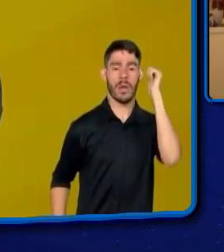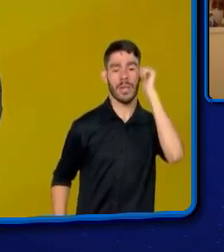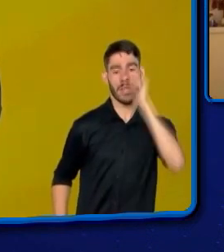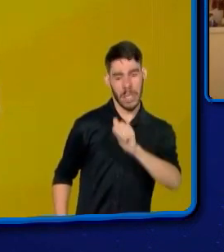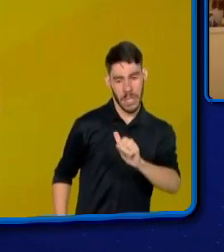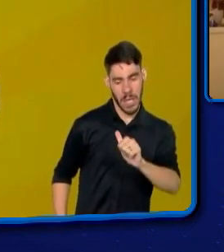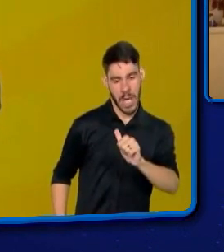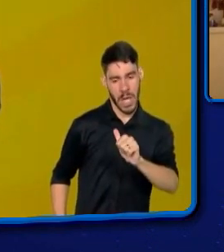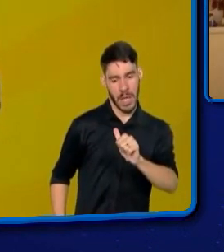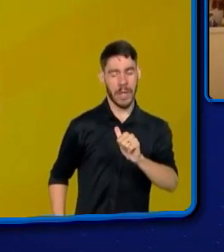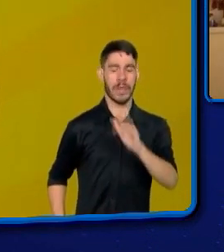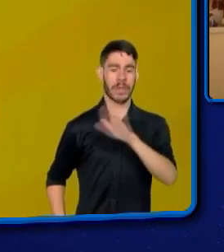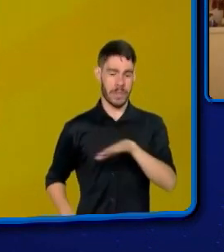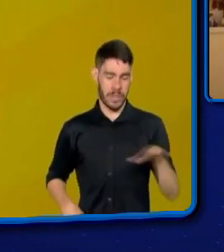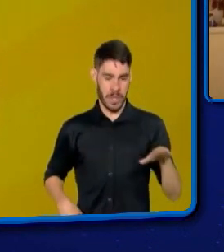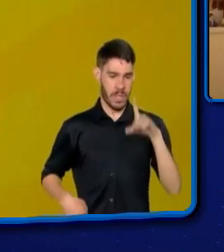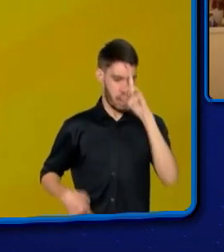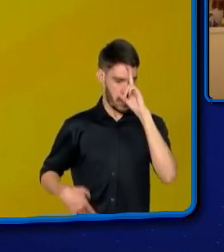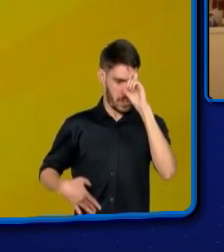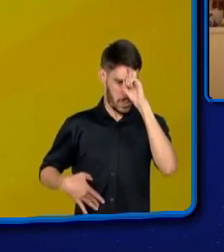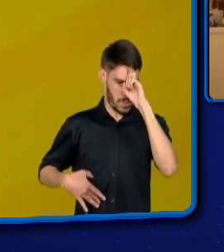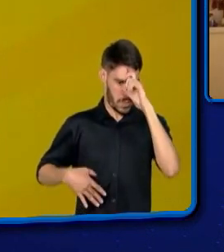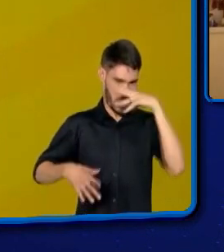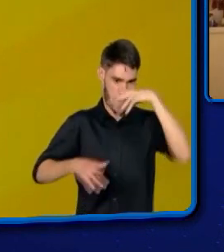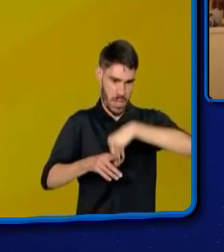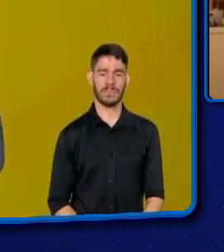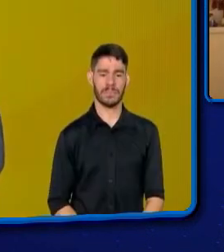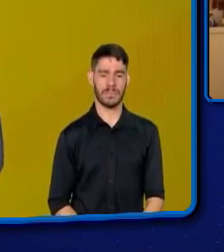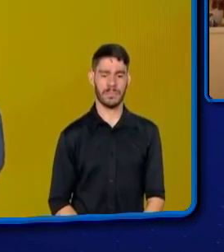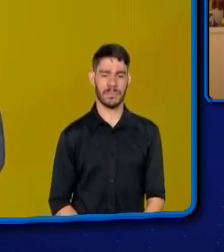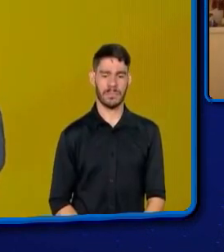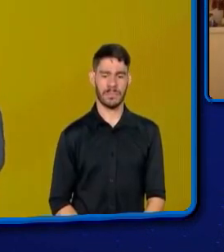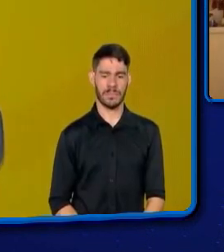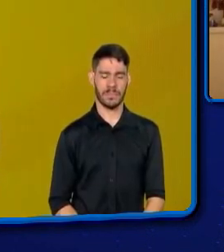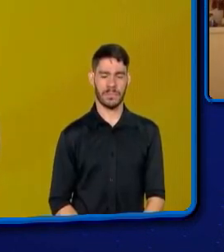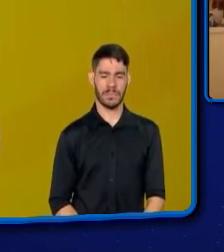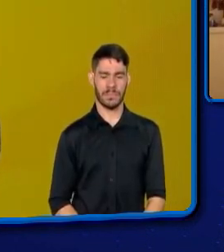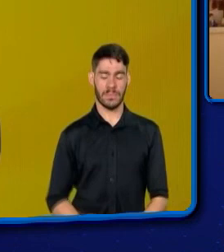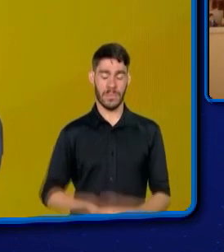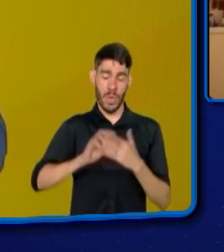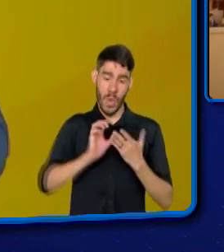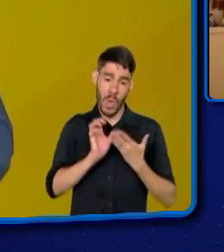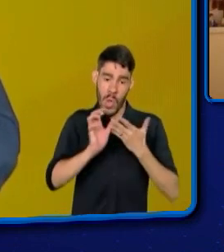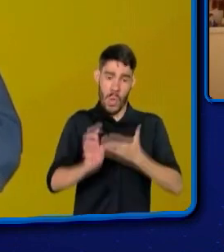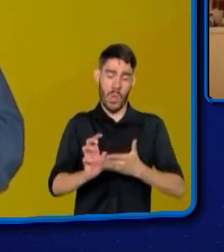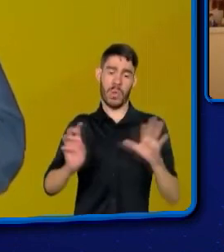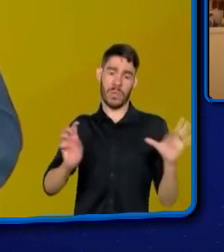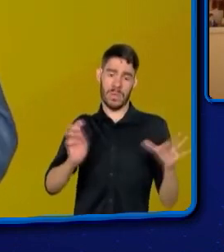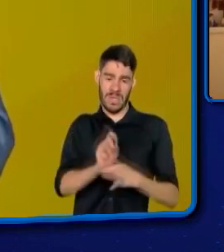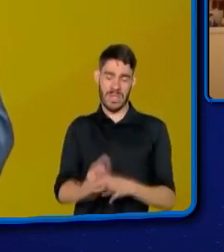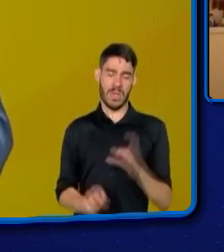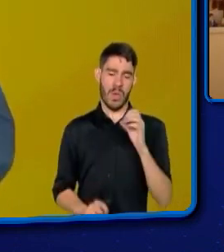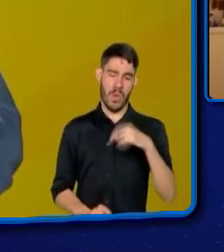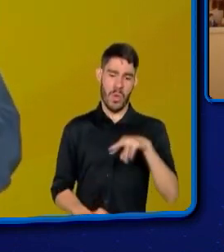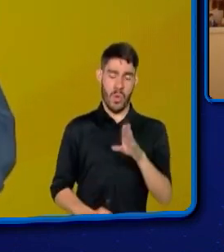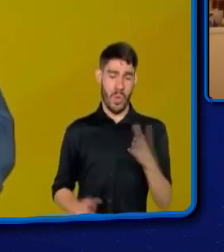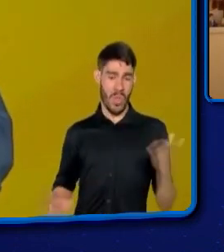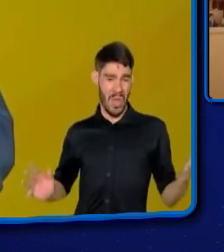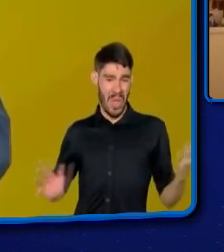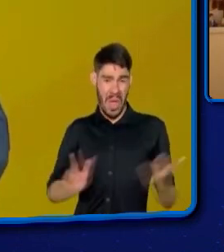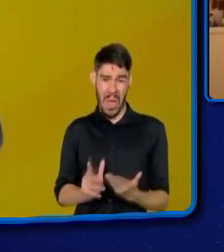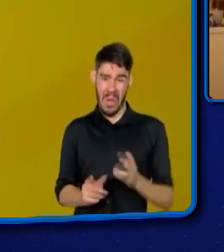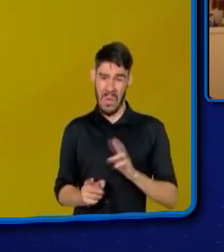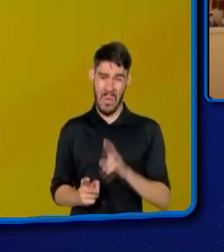8 años y seguramente le debe ser alargado porque es el único hombre que podría enfrentar en las urnas